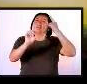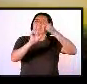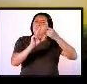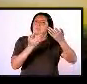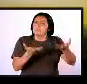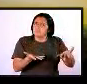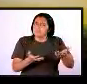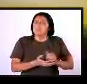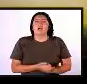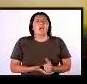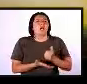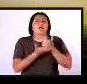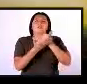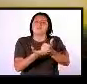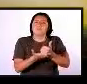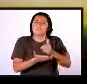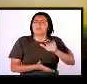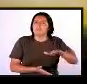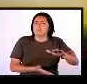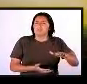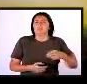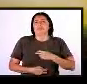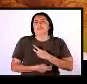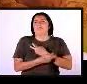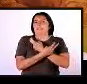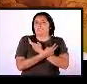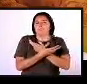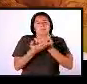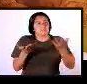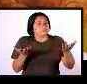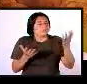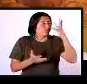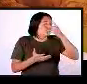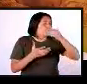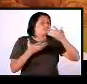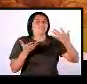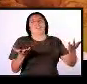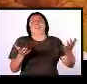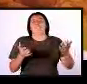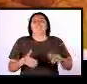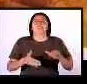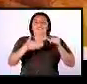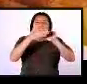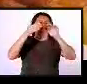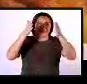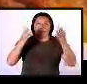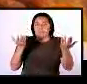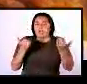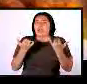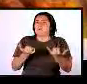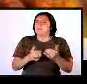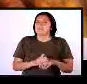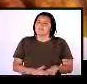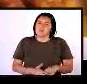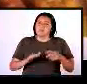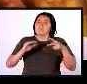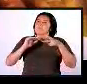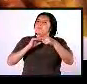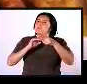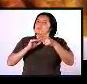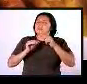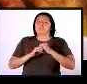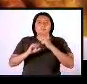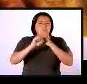esta obra. Ayuda a los niños con cáncer. Bueno, amigos, todo es lindo en Sin Barreras. Ahora nos vamos a una pausa